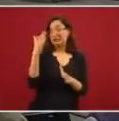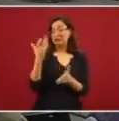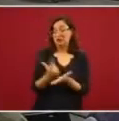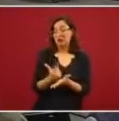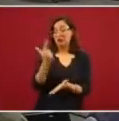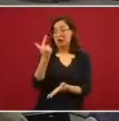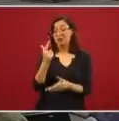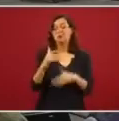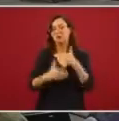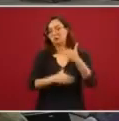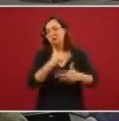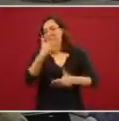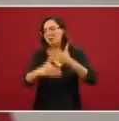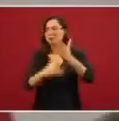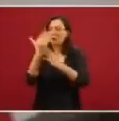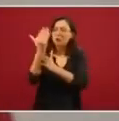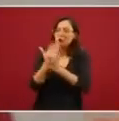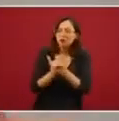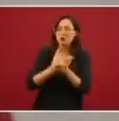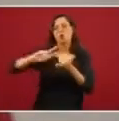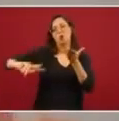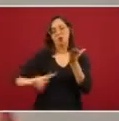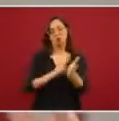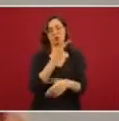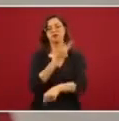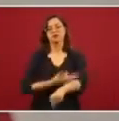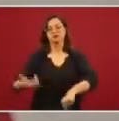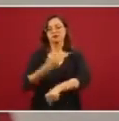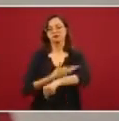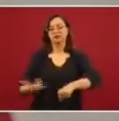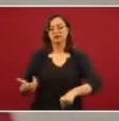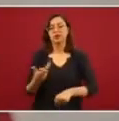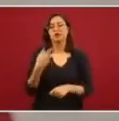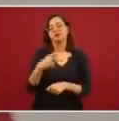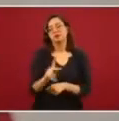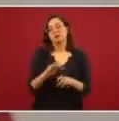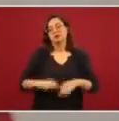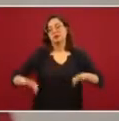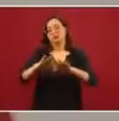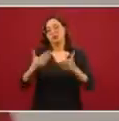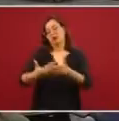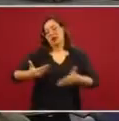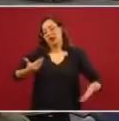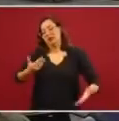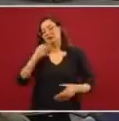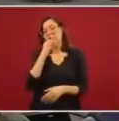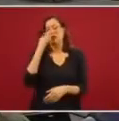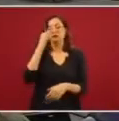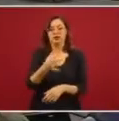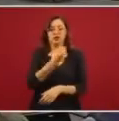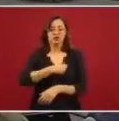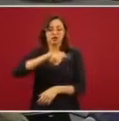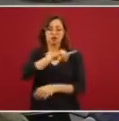bajado la transmisión poder recuperar y lo importante es que los planes se concerten anticipadamente para minimizar el daño a la salud